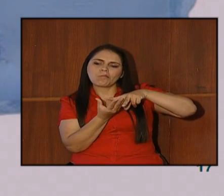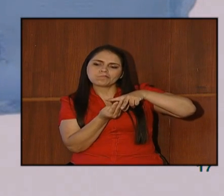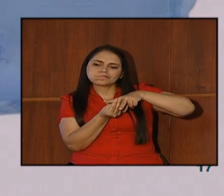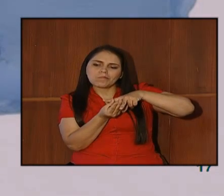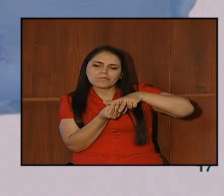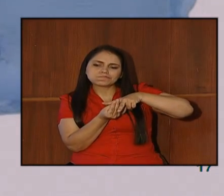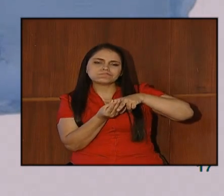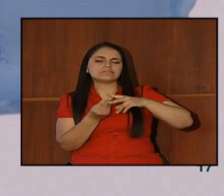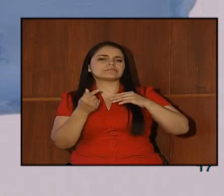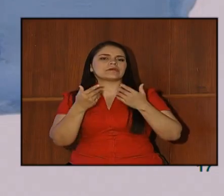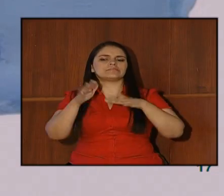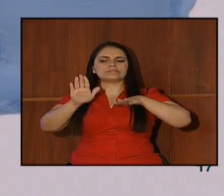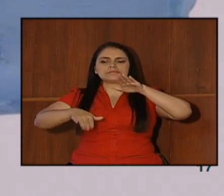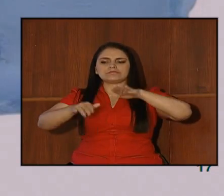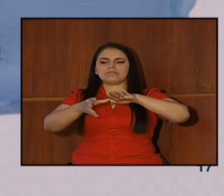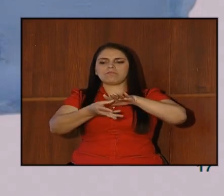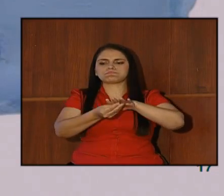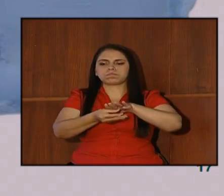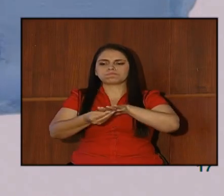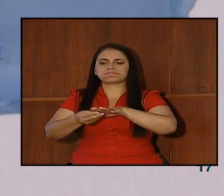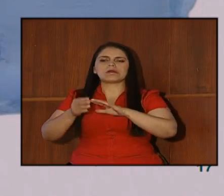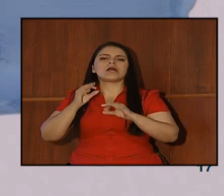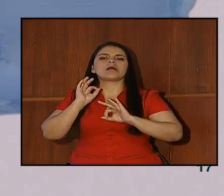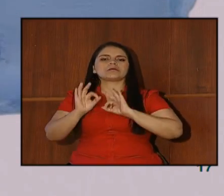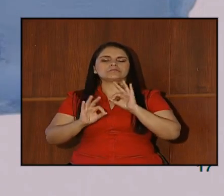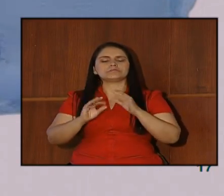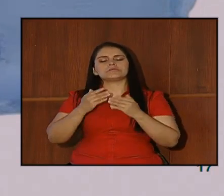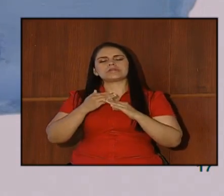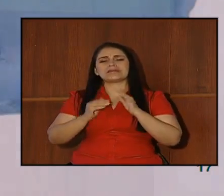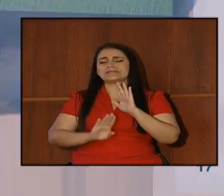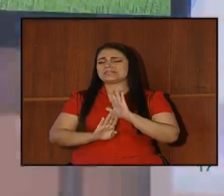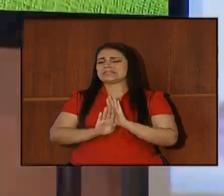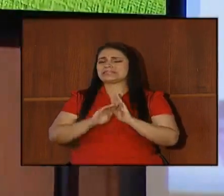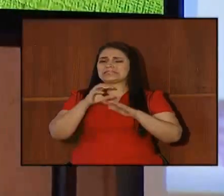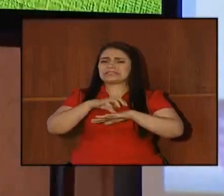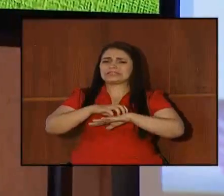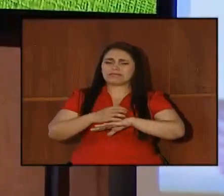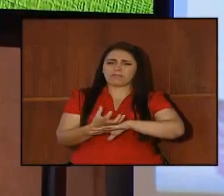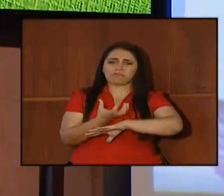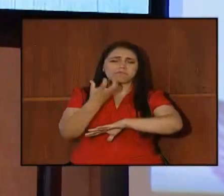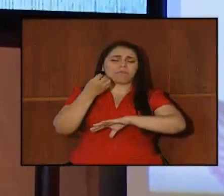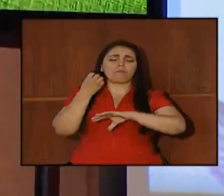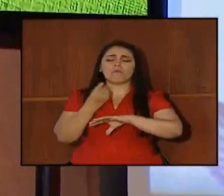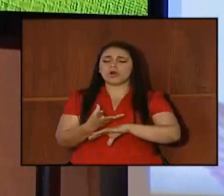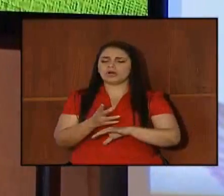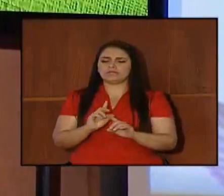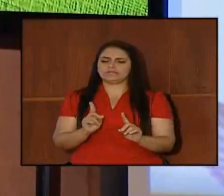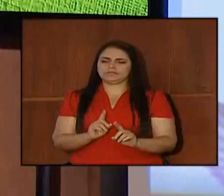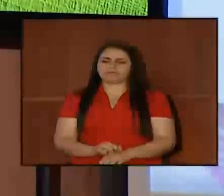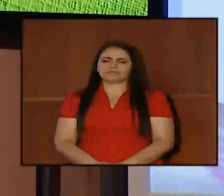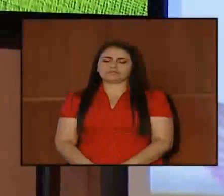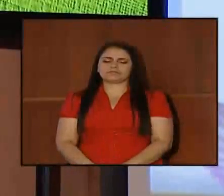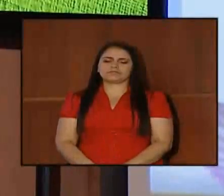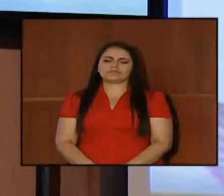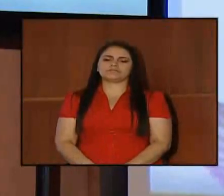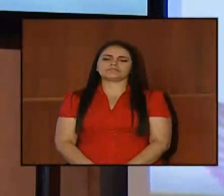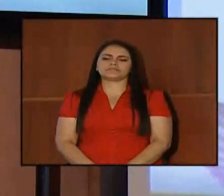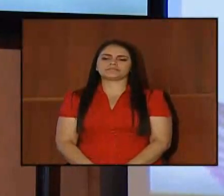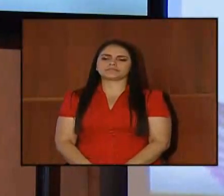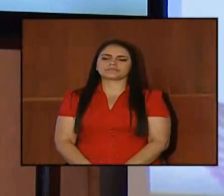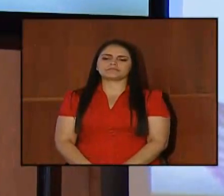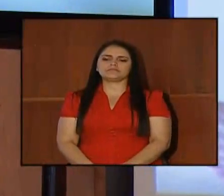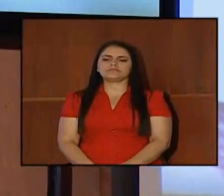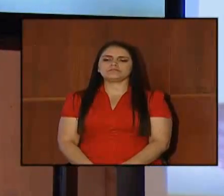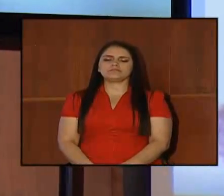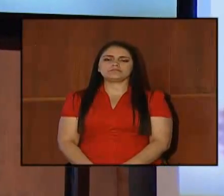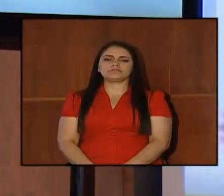siga apoyando más ahí, de esa manera pues no se avance la úlcera. Para evitar apoyar entonces en